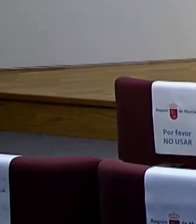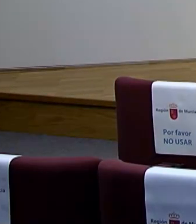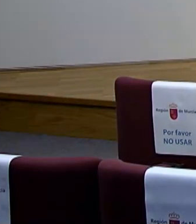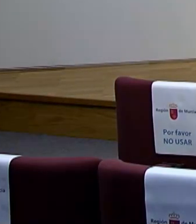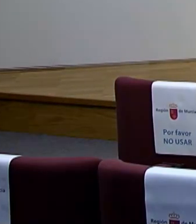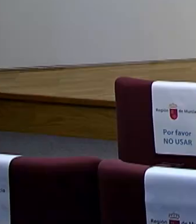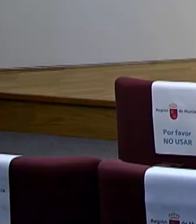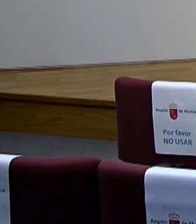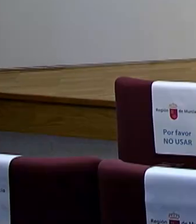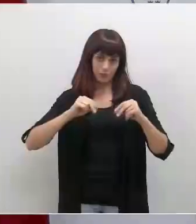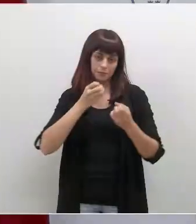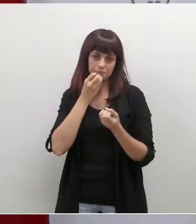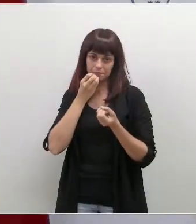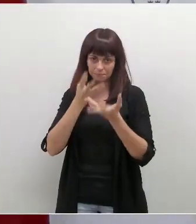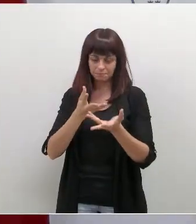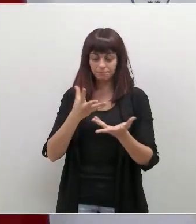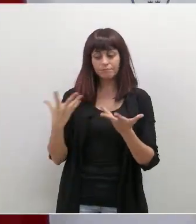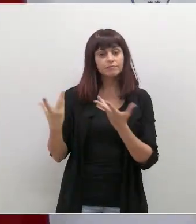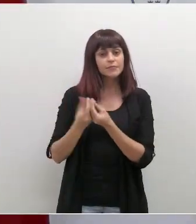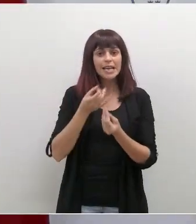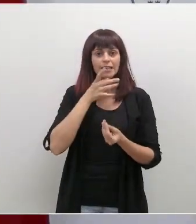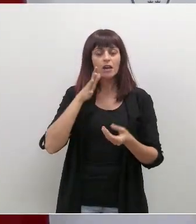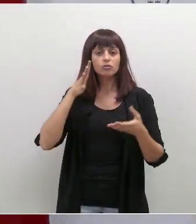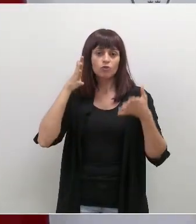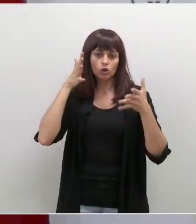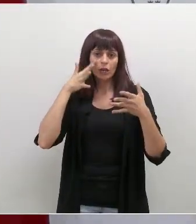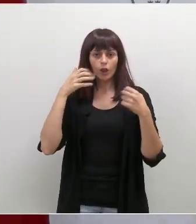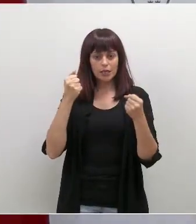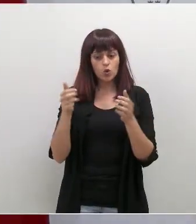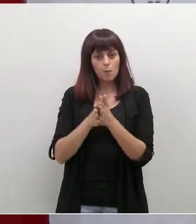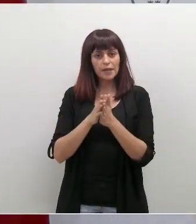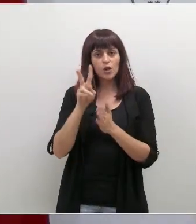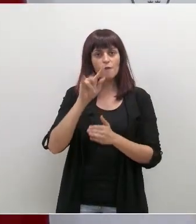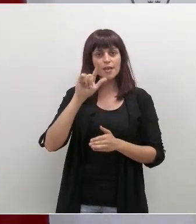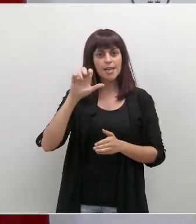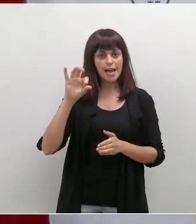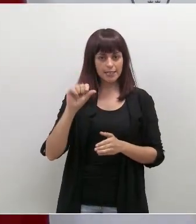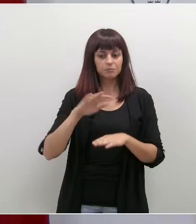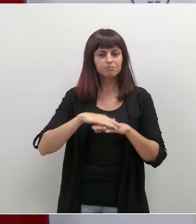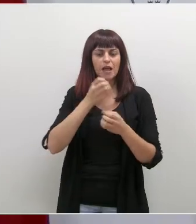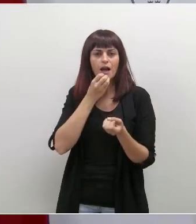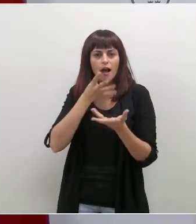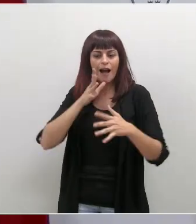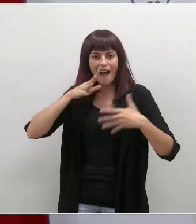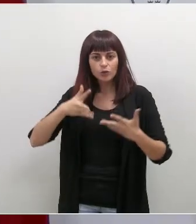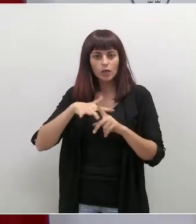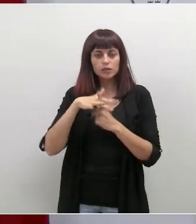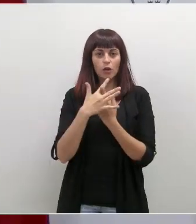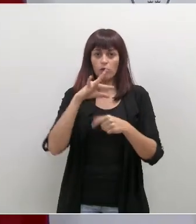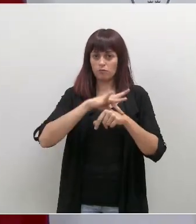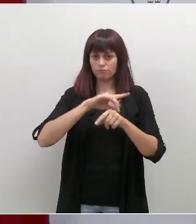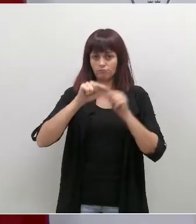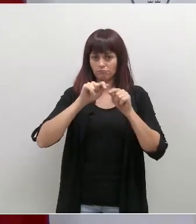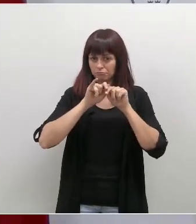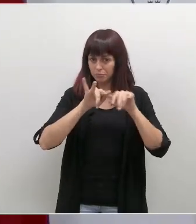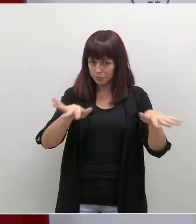Región de Murcia. Comparecen hoy conmigo el consejero de Salud, mi compañero Villegas, para actualizar toda la información sobre la evolución de la COVID